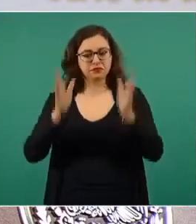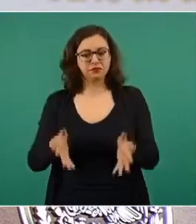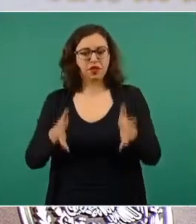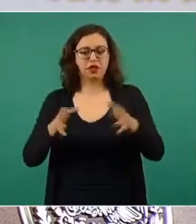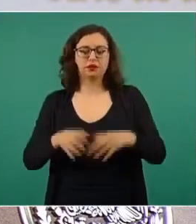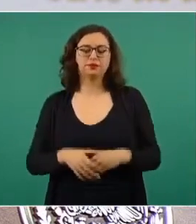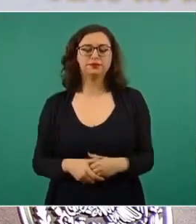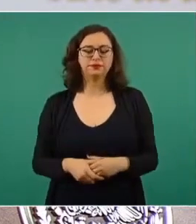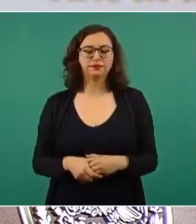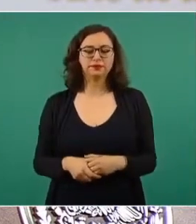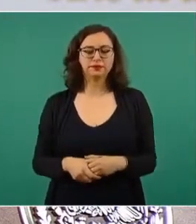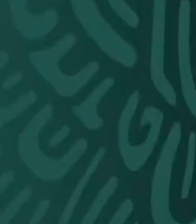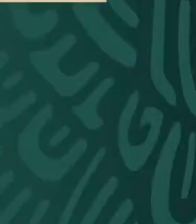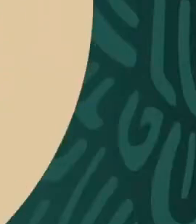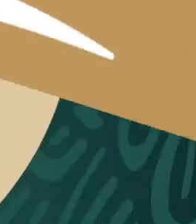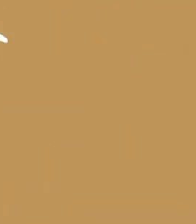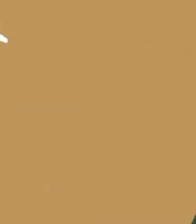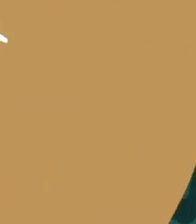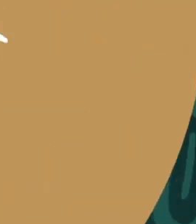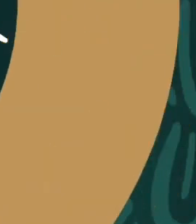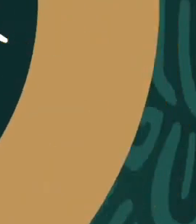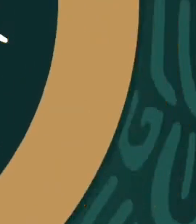las escuelas.